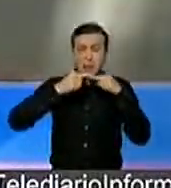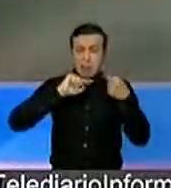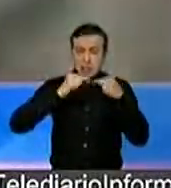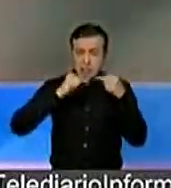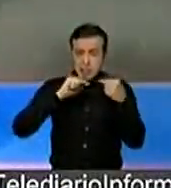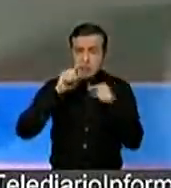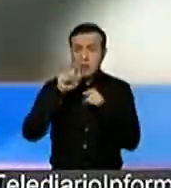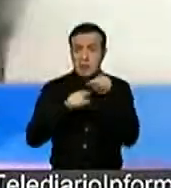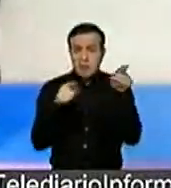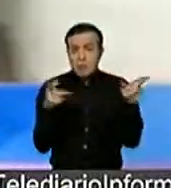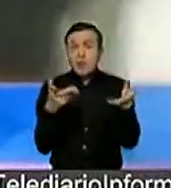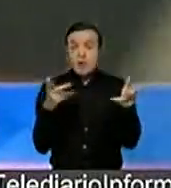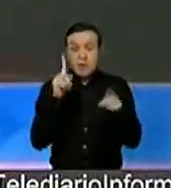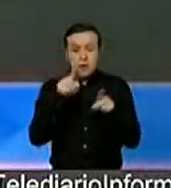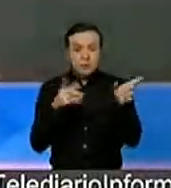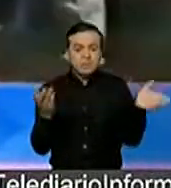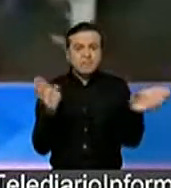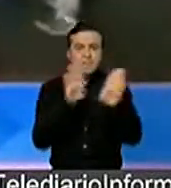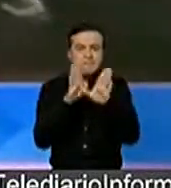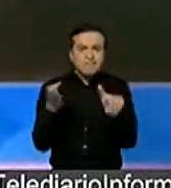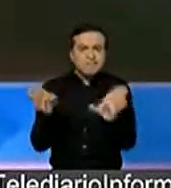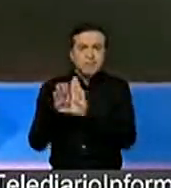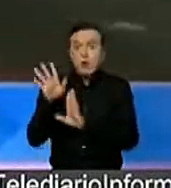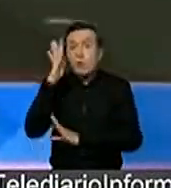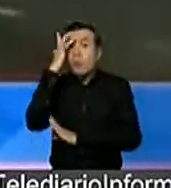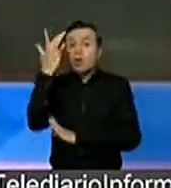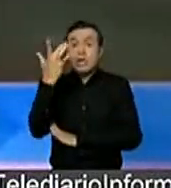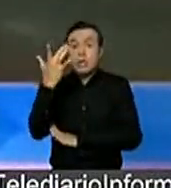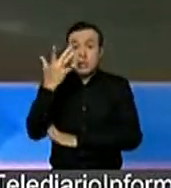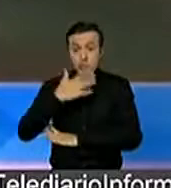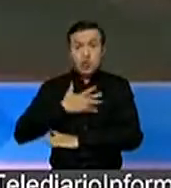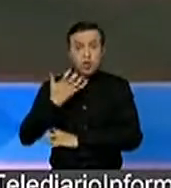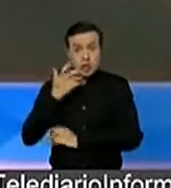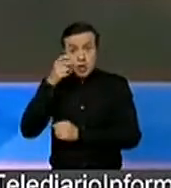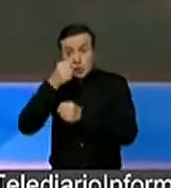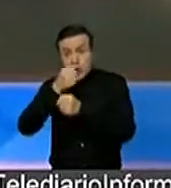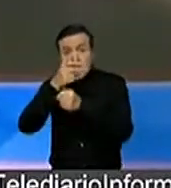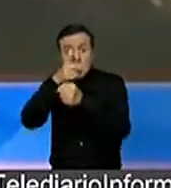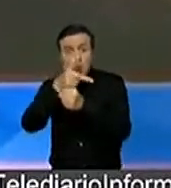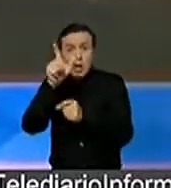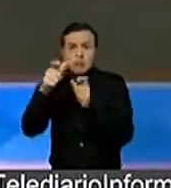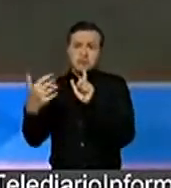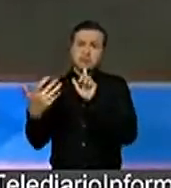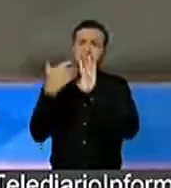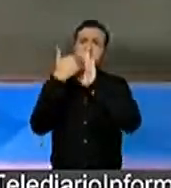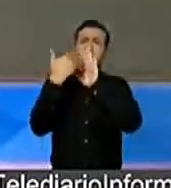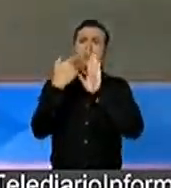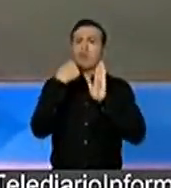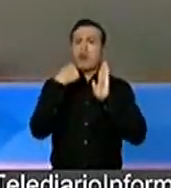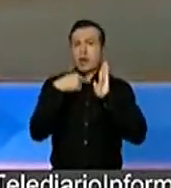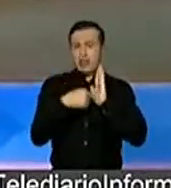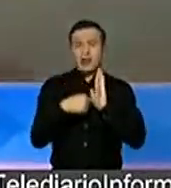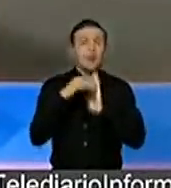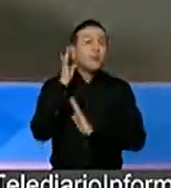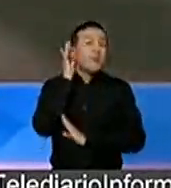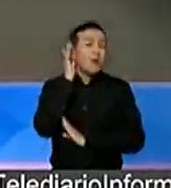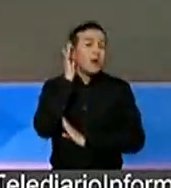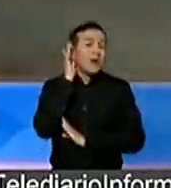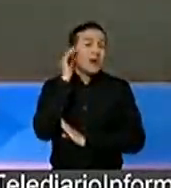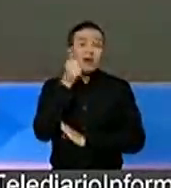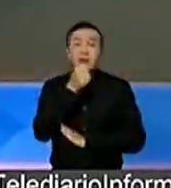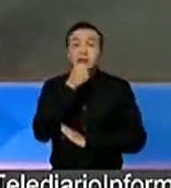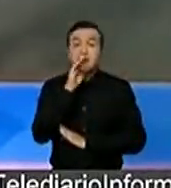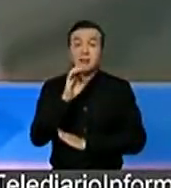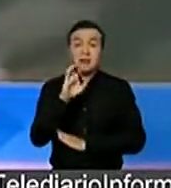manifestantes que cerraban las vías porque trataron de impedirles su trabajo. Es el caso de Andrea Orbe de TBC, a quien le intentaron quitar